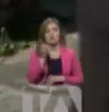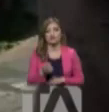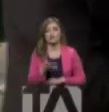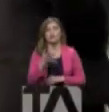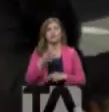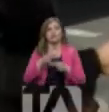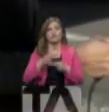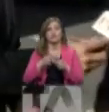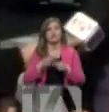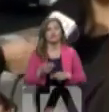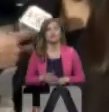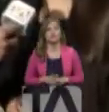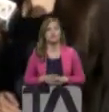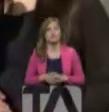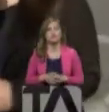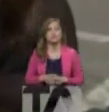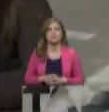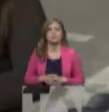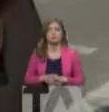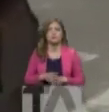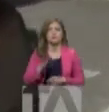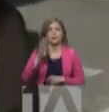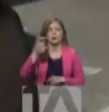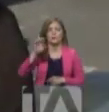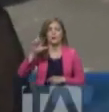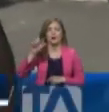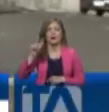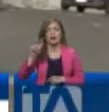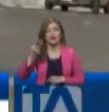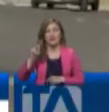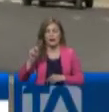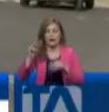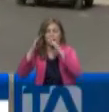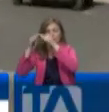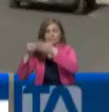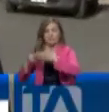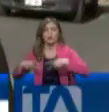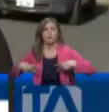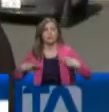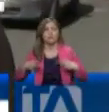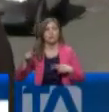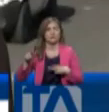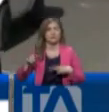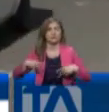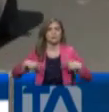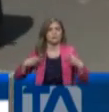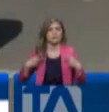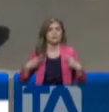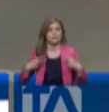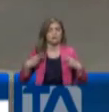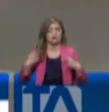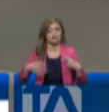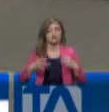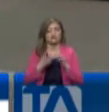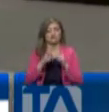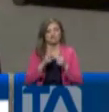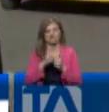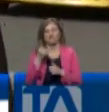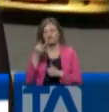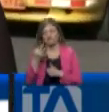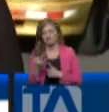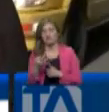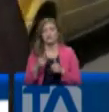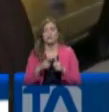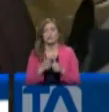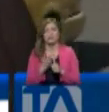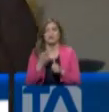nombre? Buenos días, mi nombre es Belén Pacheco, moradora del sector. Realmente en el tiempo que estamos viviendo hemos tenido varios problemas, entre ellos